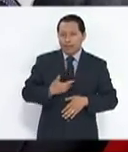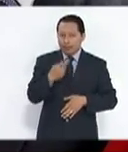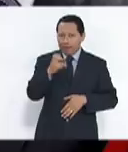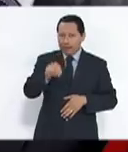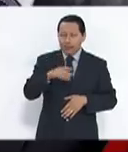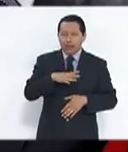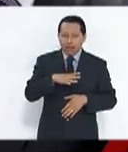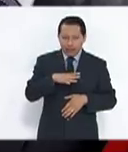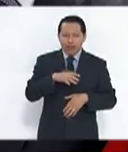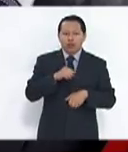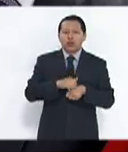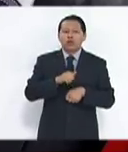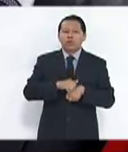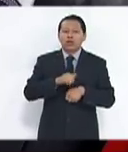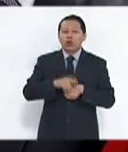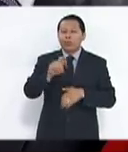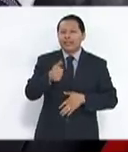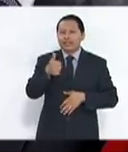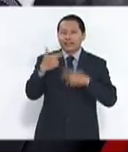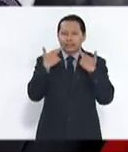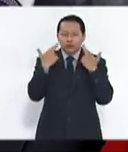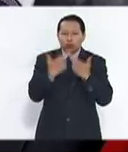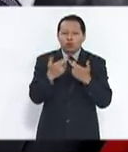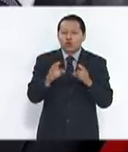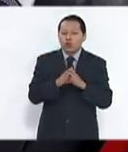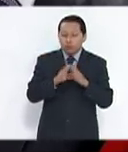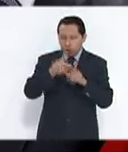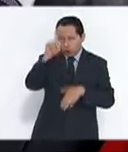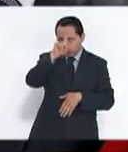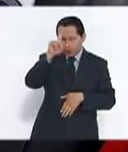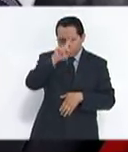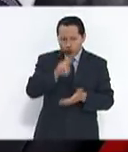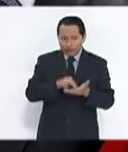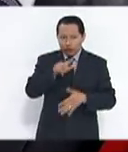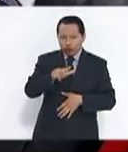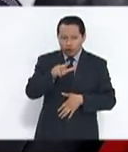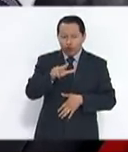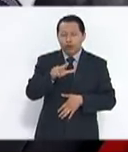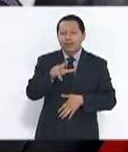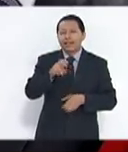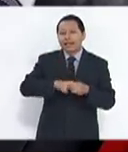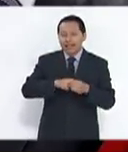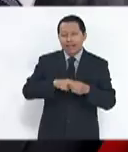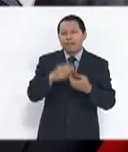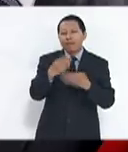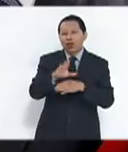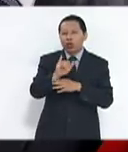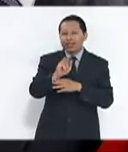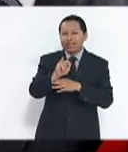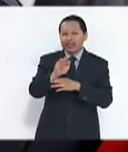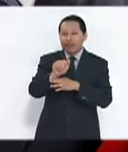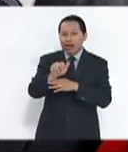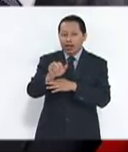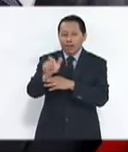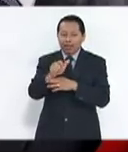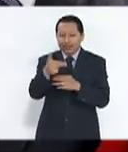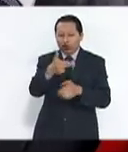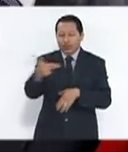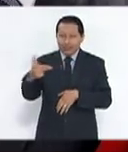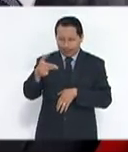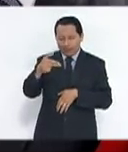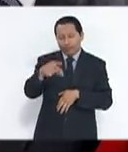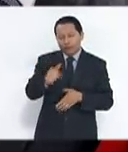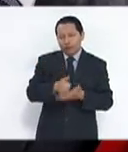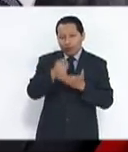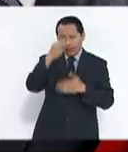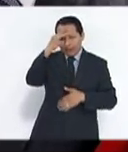a la 26ª reunión plenaria de consejeros 2018 Citibanamex, esto en un hotel aquí en